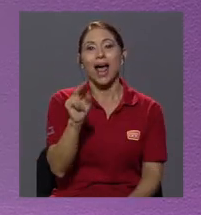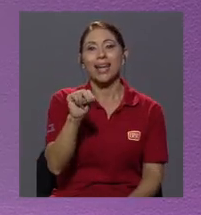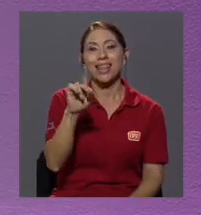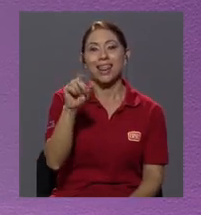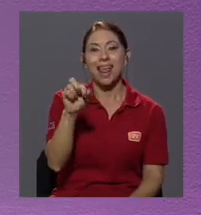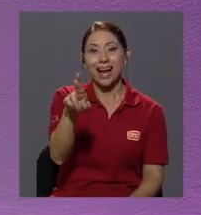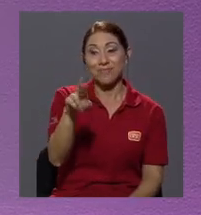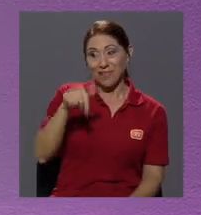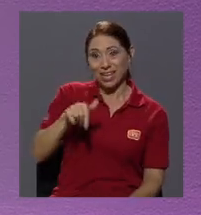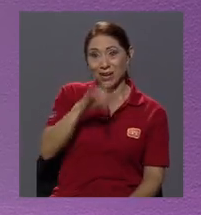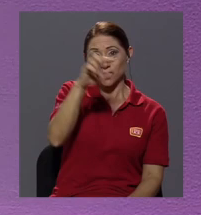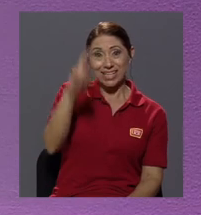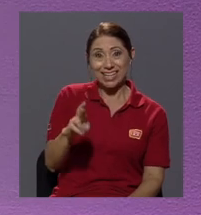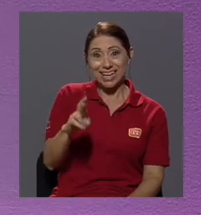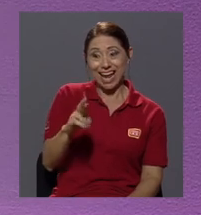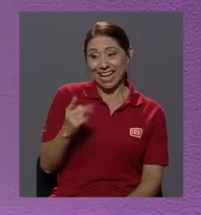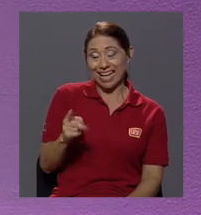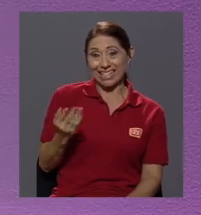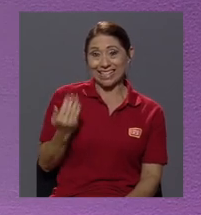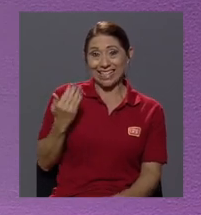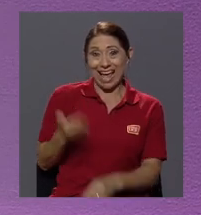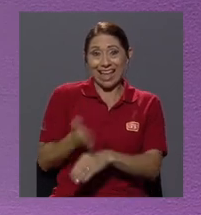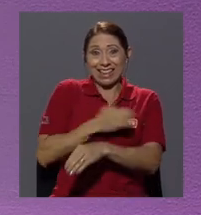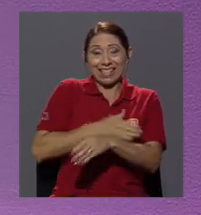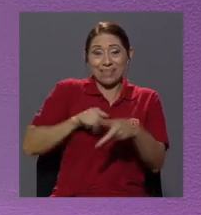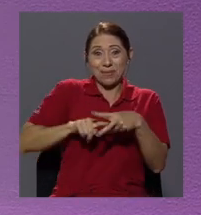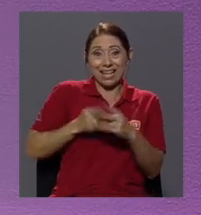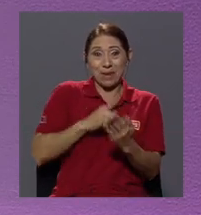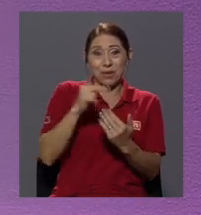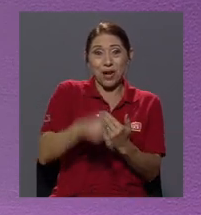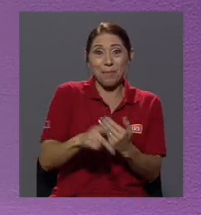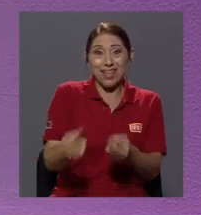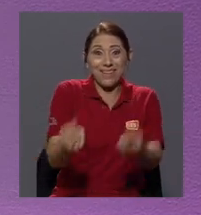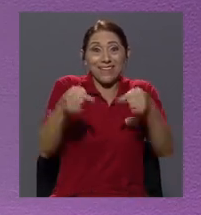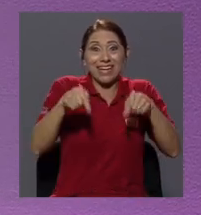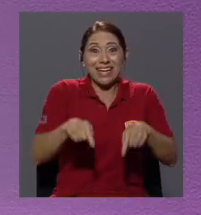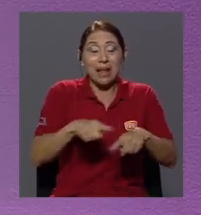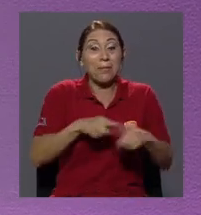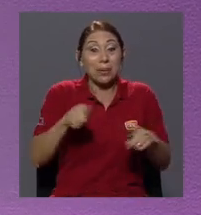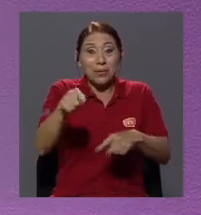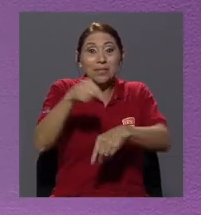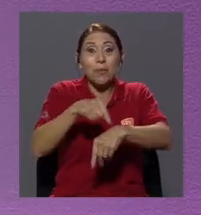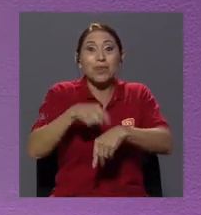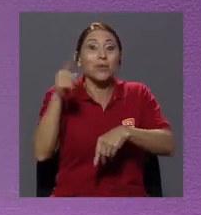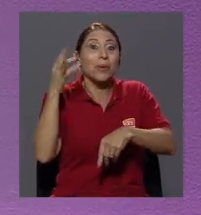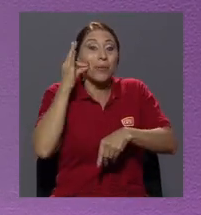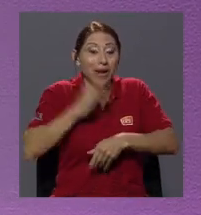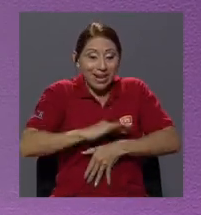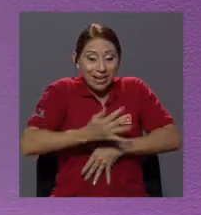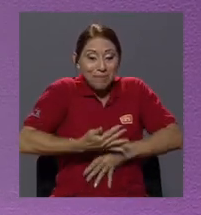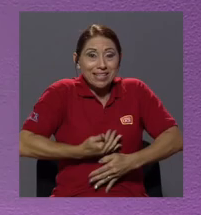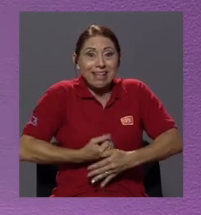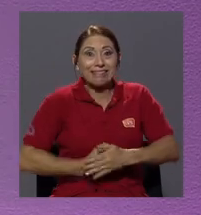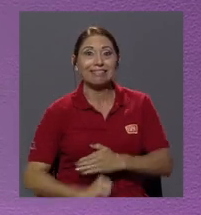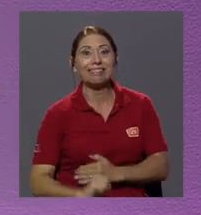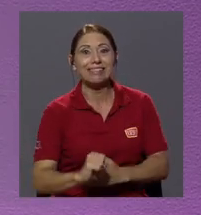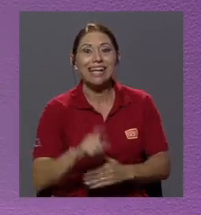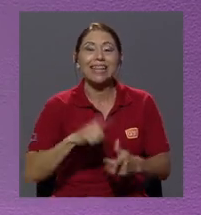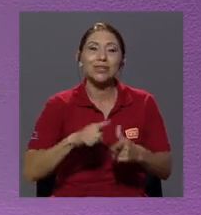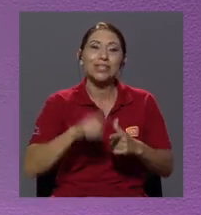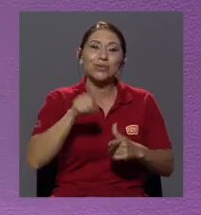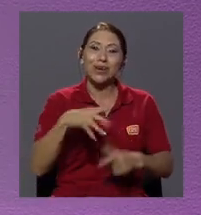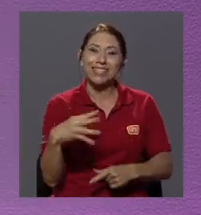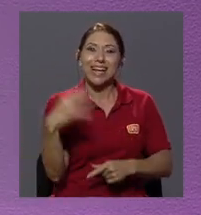sus señoras a tener a tener el bebé así que tuvo que salir pero bueno hacemos mención justa para ella que quiso participar